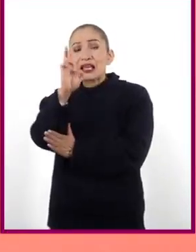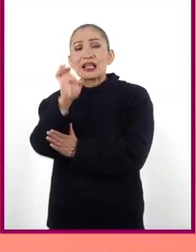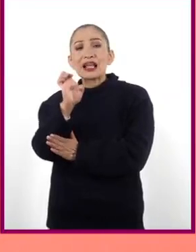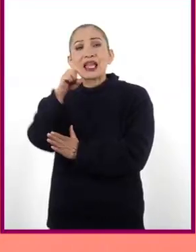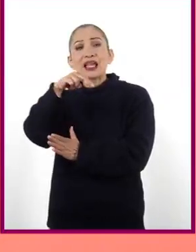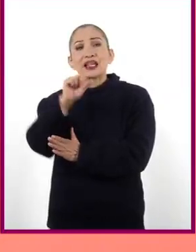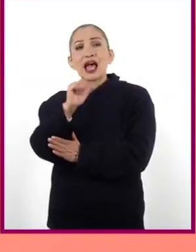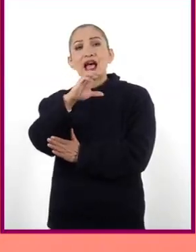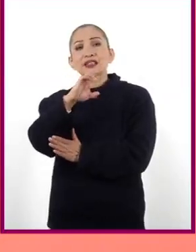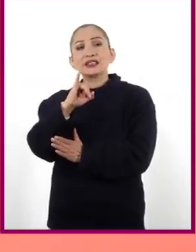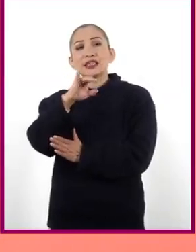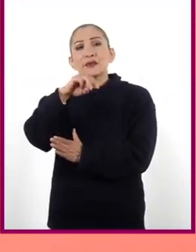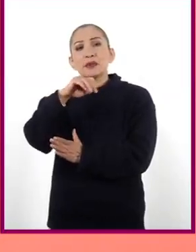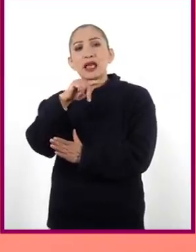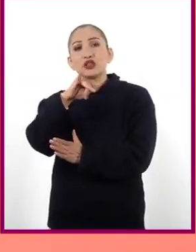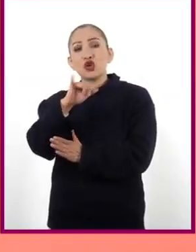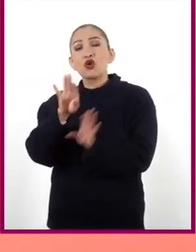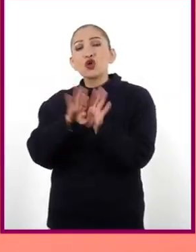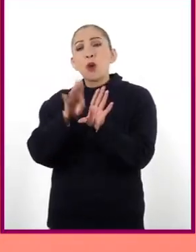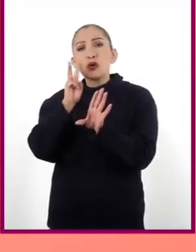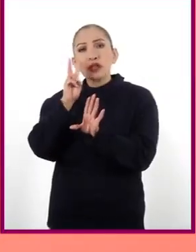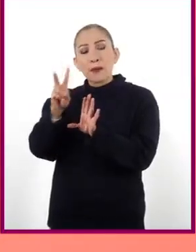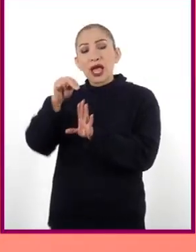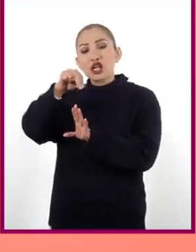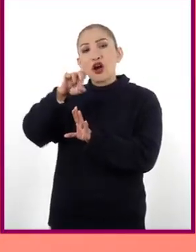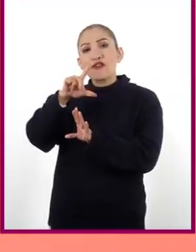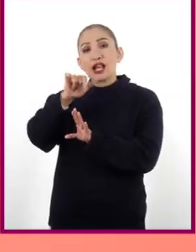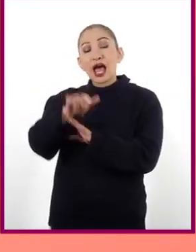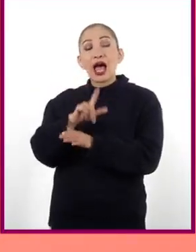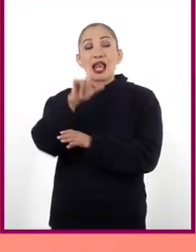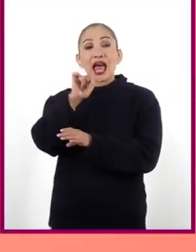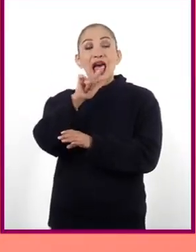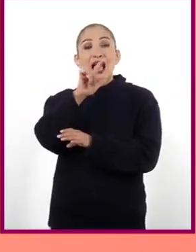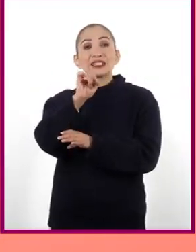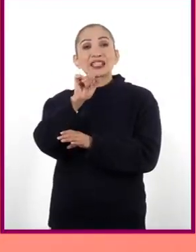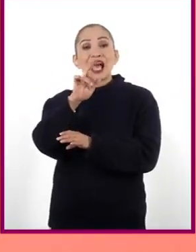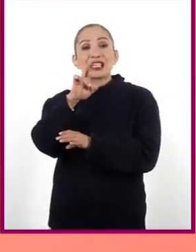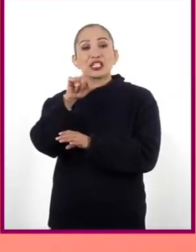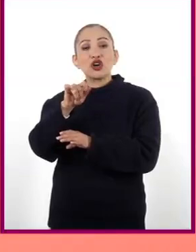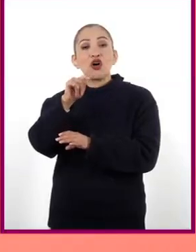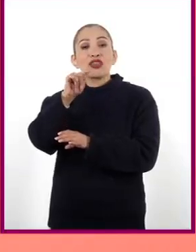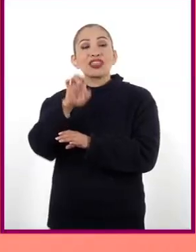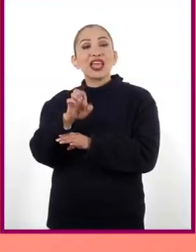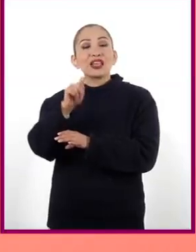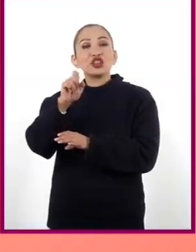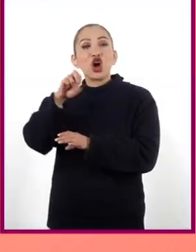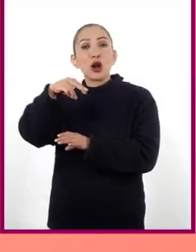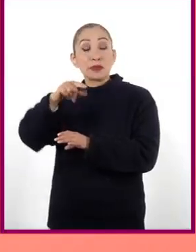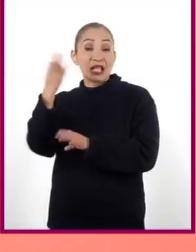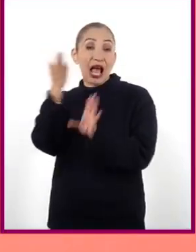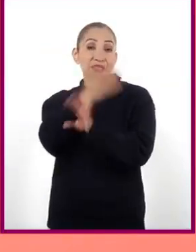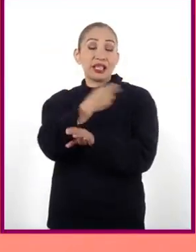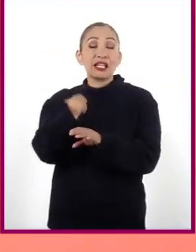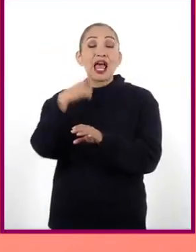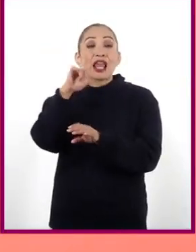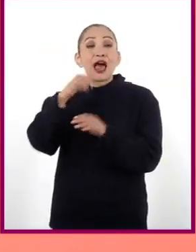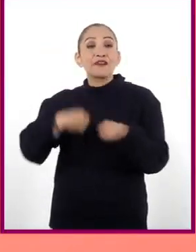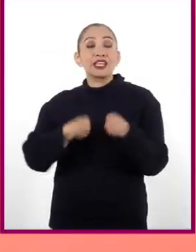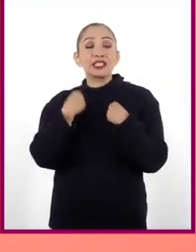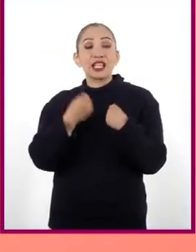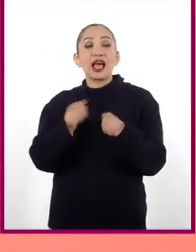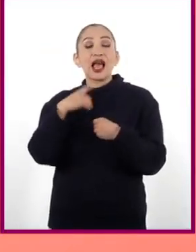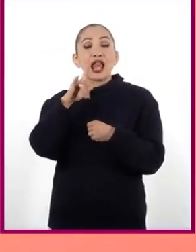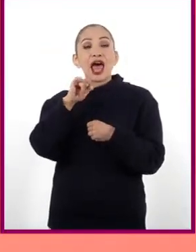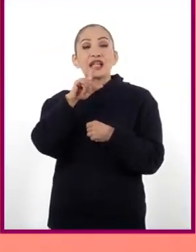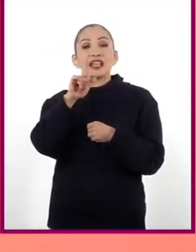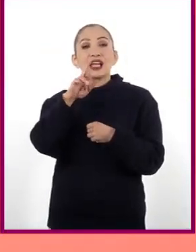Renacimiento y cómo se refleja en la novela Lazarillo de Tormes, que originalmente se llamó La vida de Lazarillo